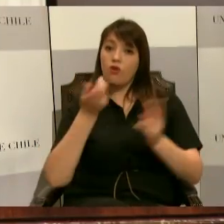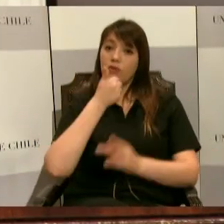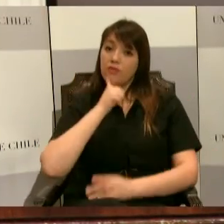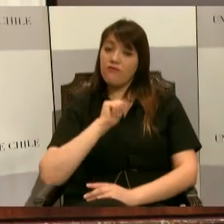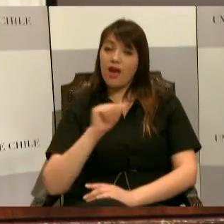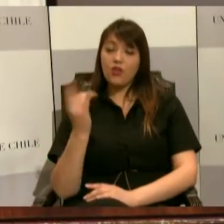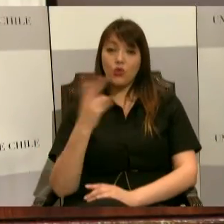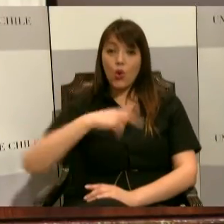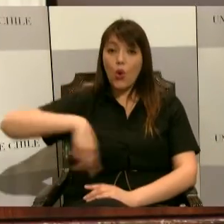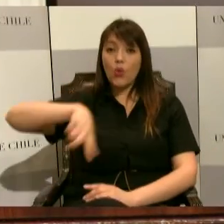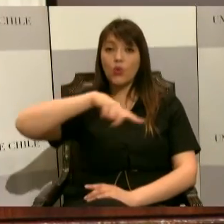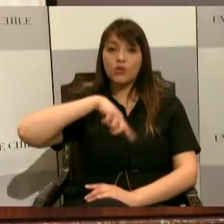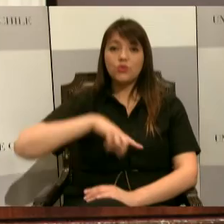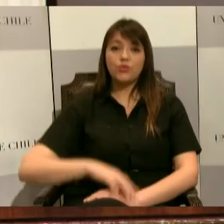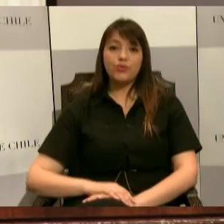privados.